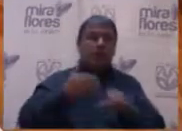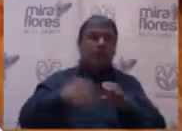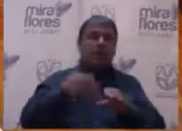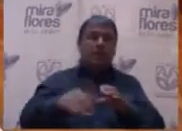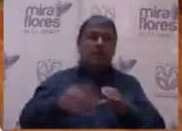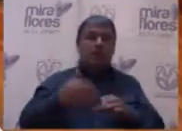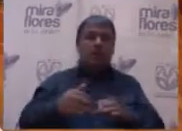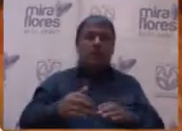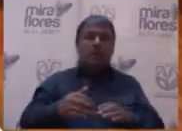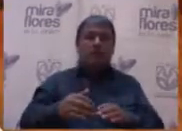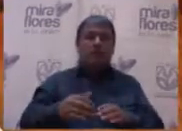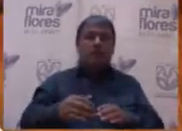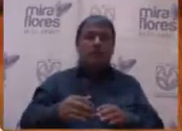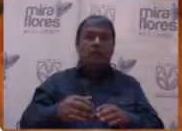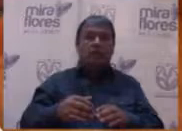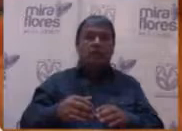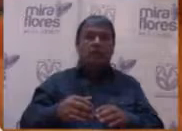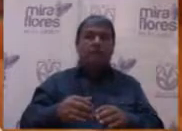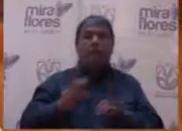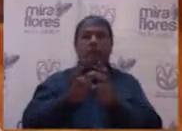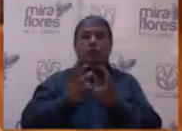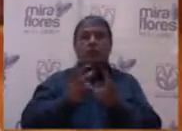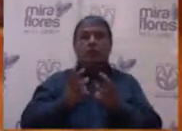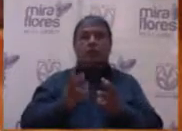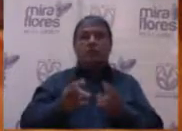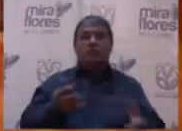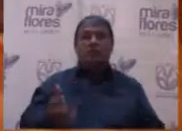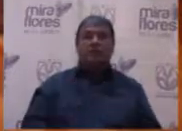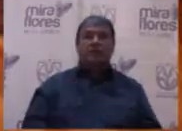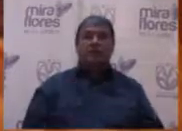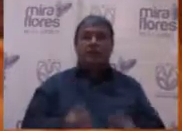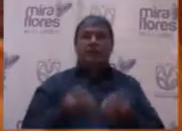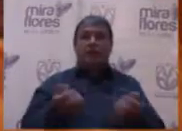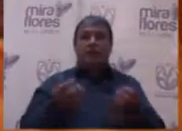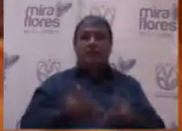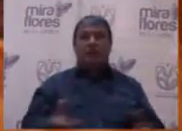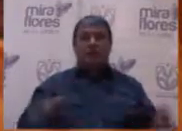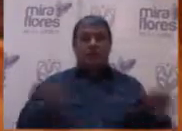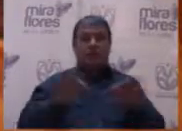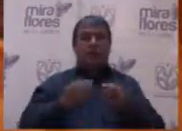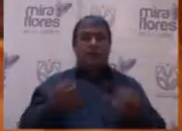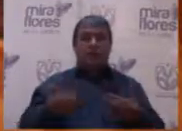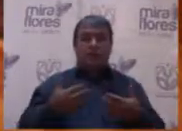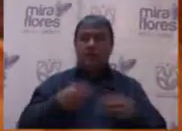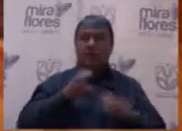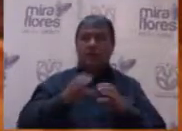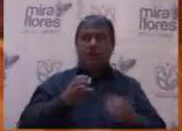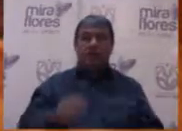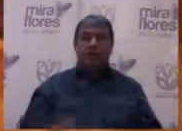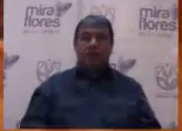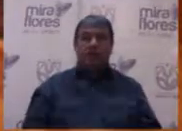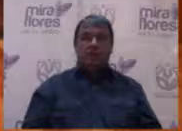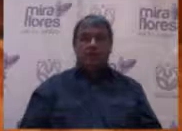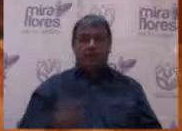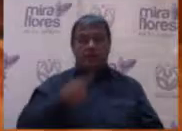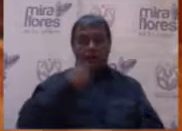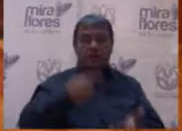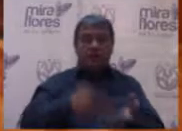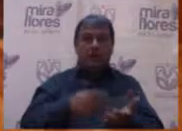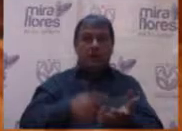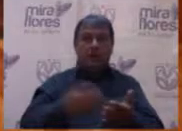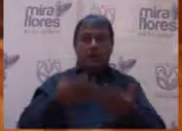través del WhatsApp, que también es un elemento de importancia del día de hoy para estar comunicados, y me